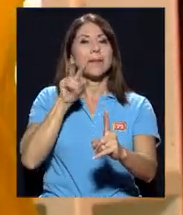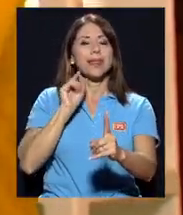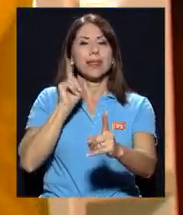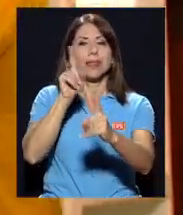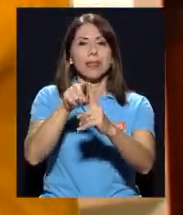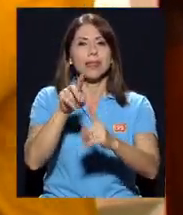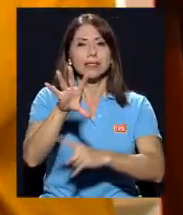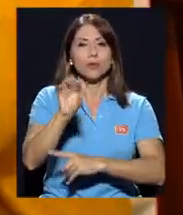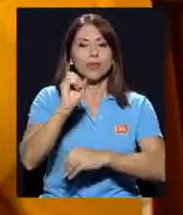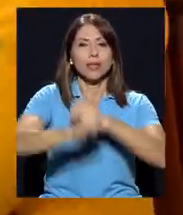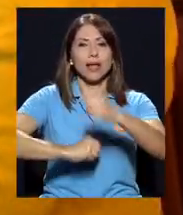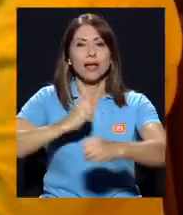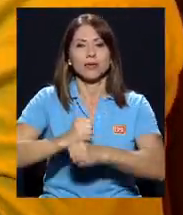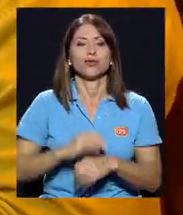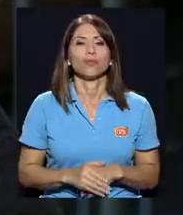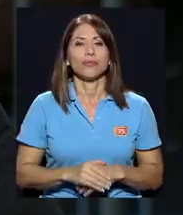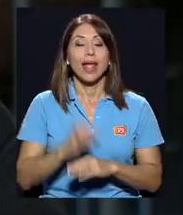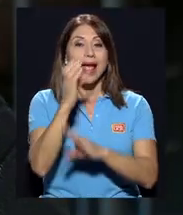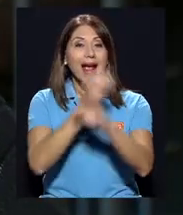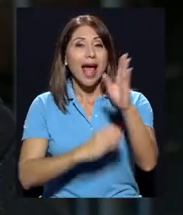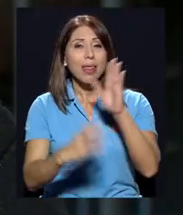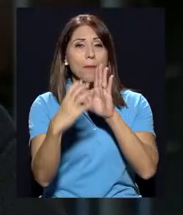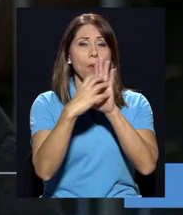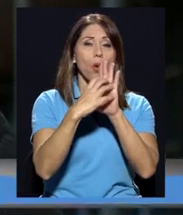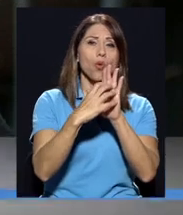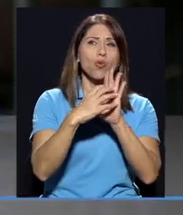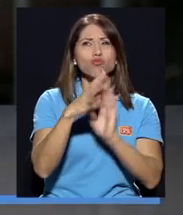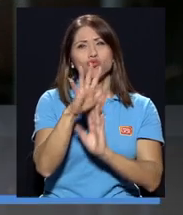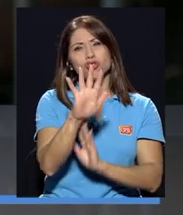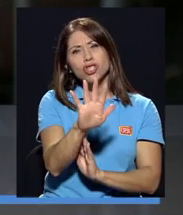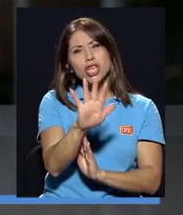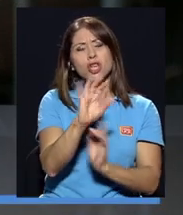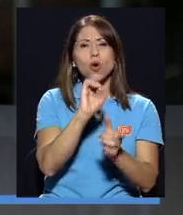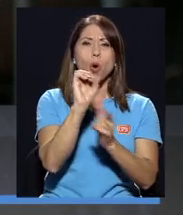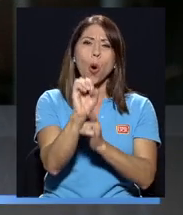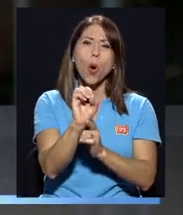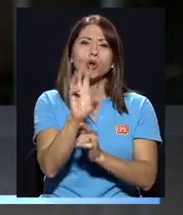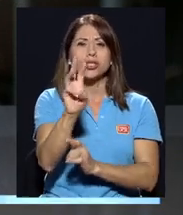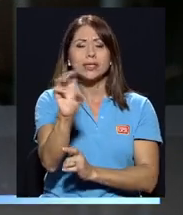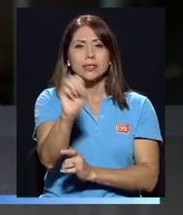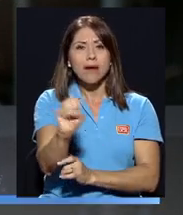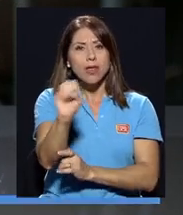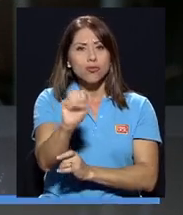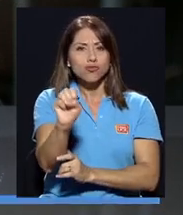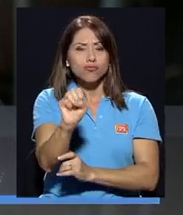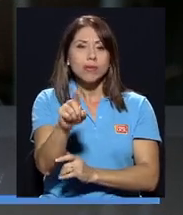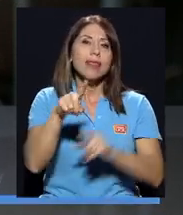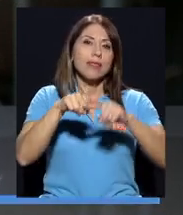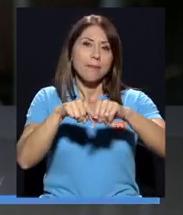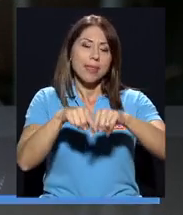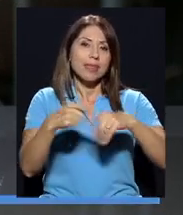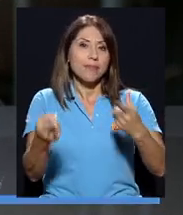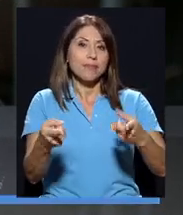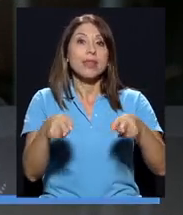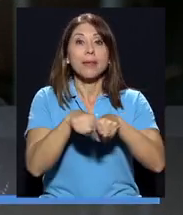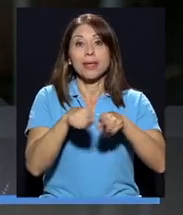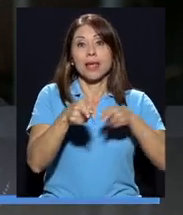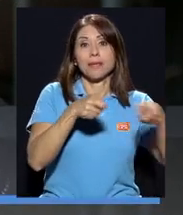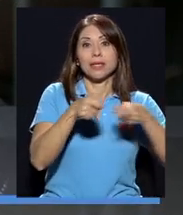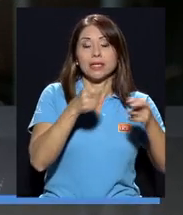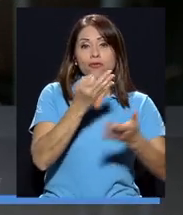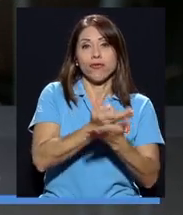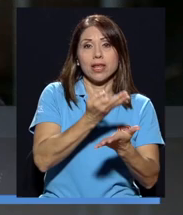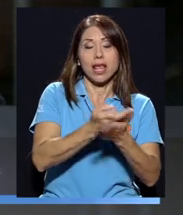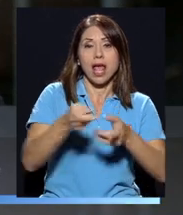años. Cada módulo dura entre 5 o 6 sábados, dependiendo del módulo, incluso el de administración financiera y